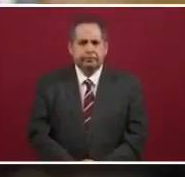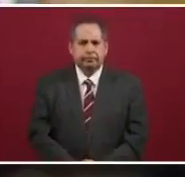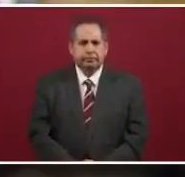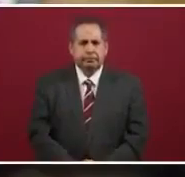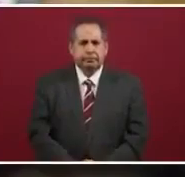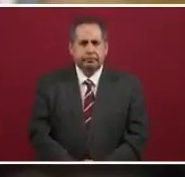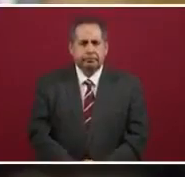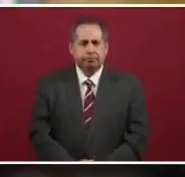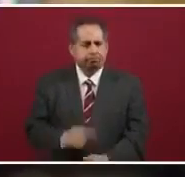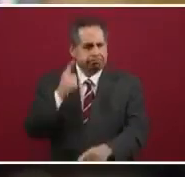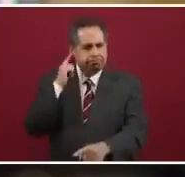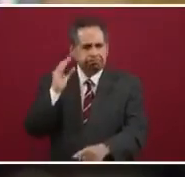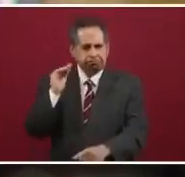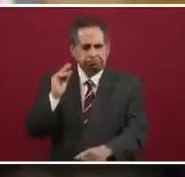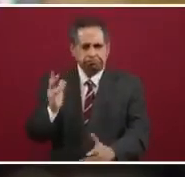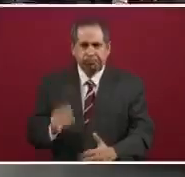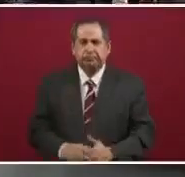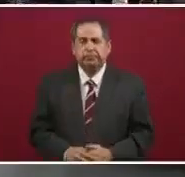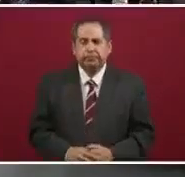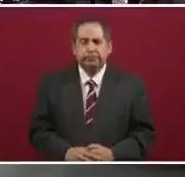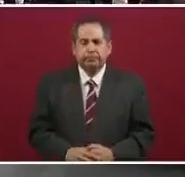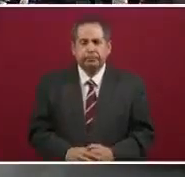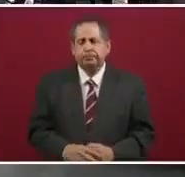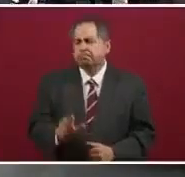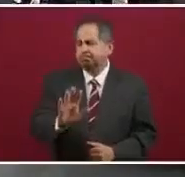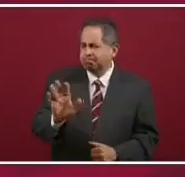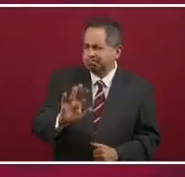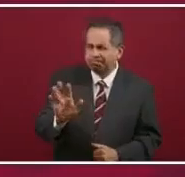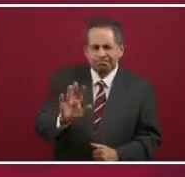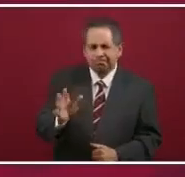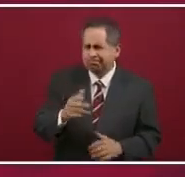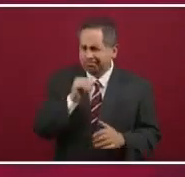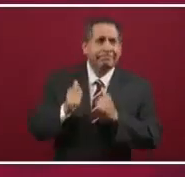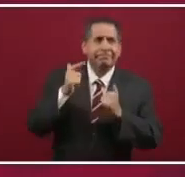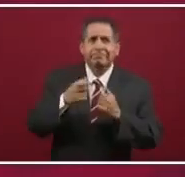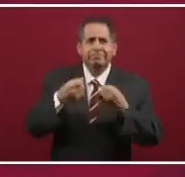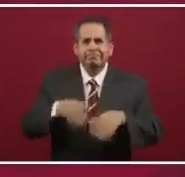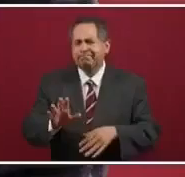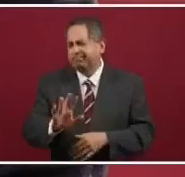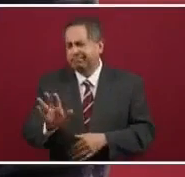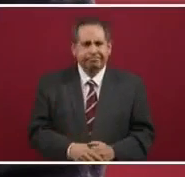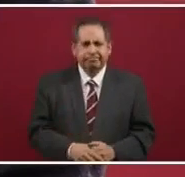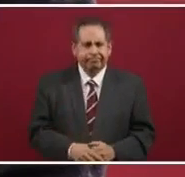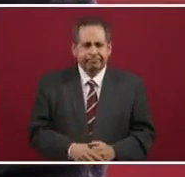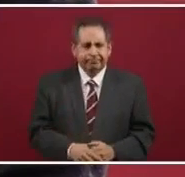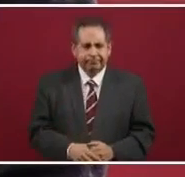Arriesgar a usted y arriesgar a nuestra nación. No, hay ningún riesgo. El riesgo está en